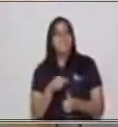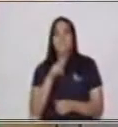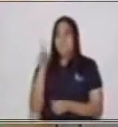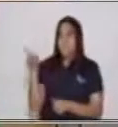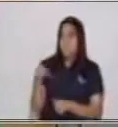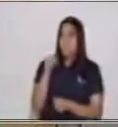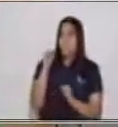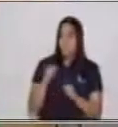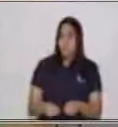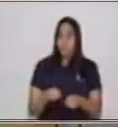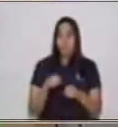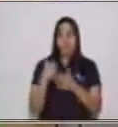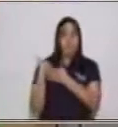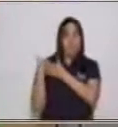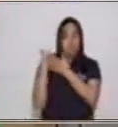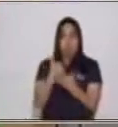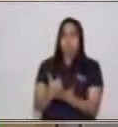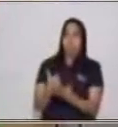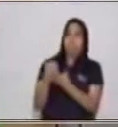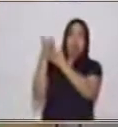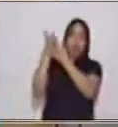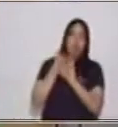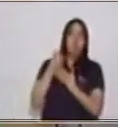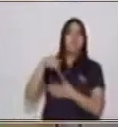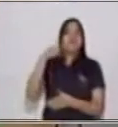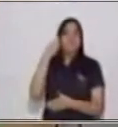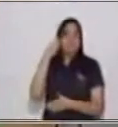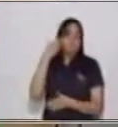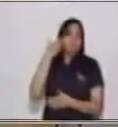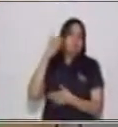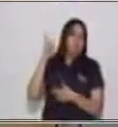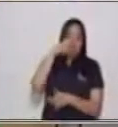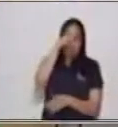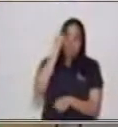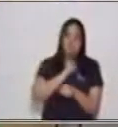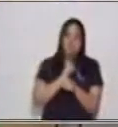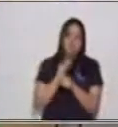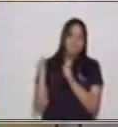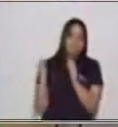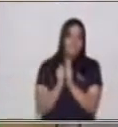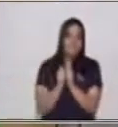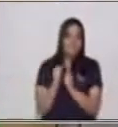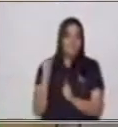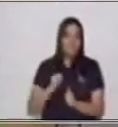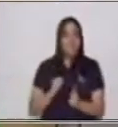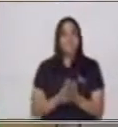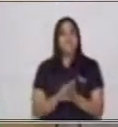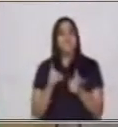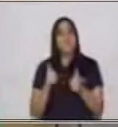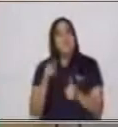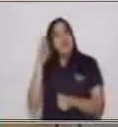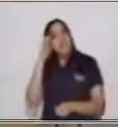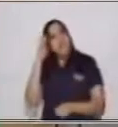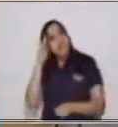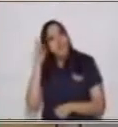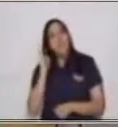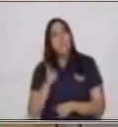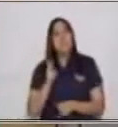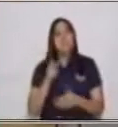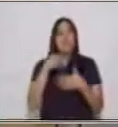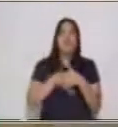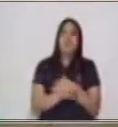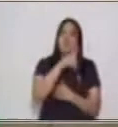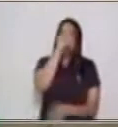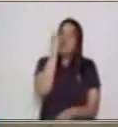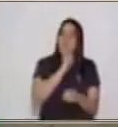esto, pues puedes pedir ayuda de quien esté contigo para poder trabajarla. Muy bien. Ten presente, por favor, guardar